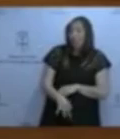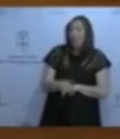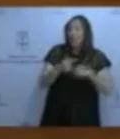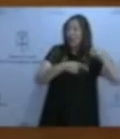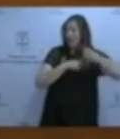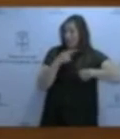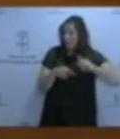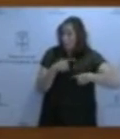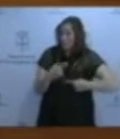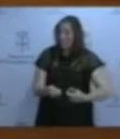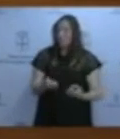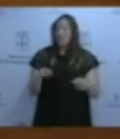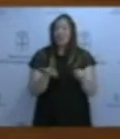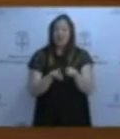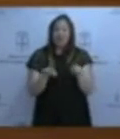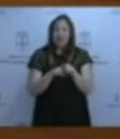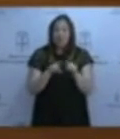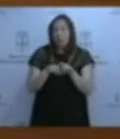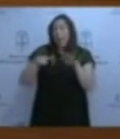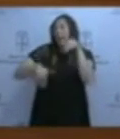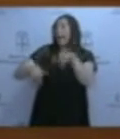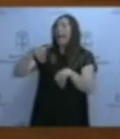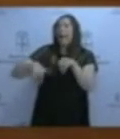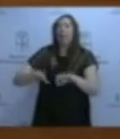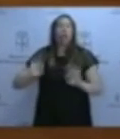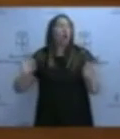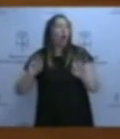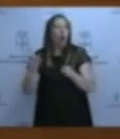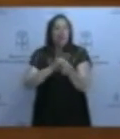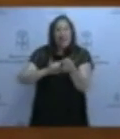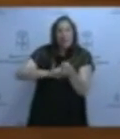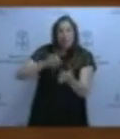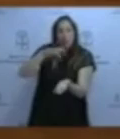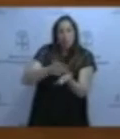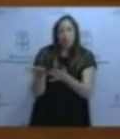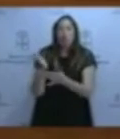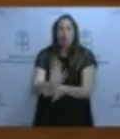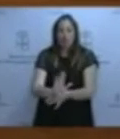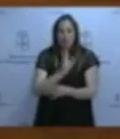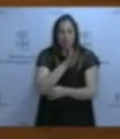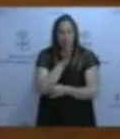consecuencia de la priesa preelectoral o del nerviosismo, pero realmente